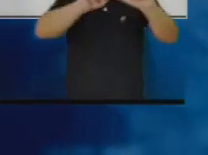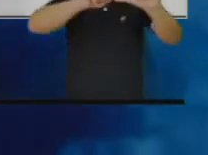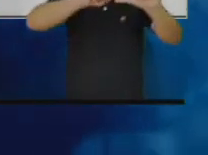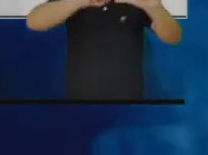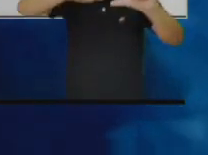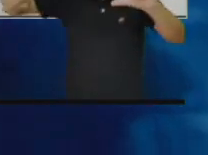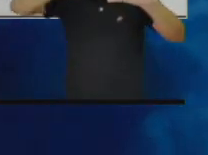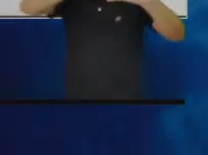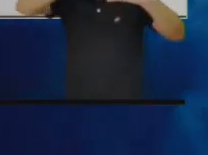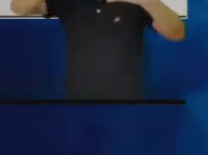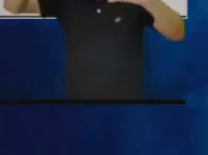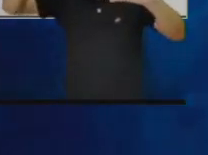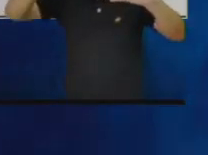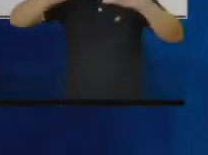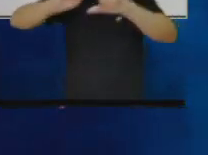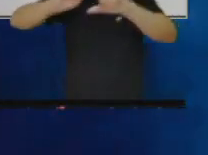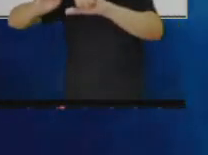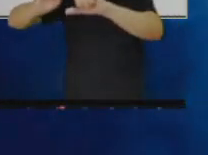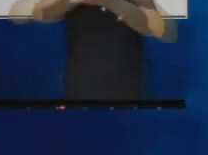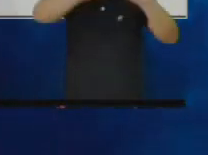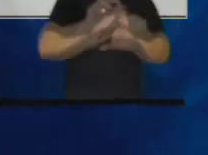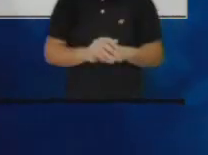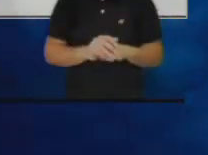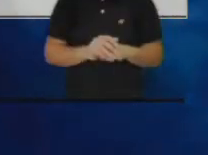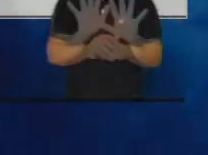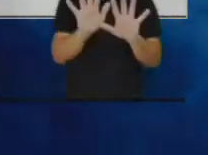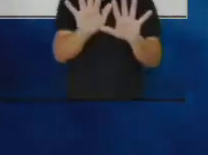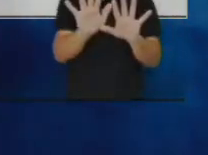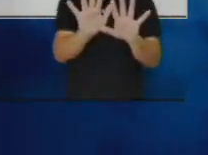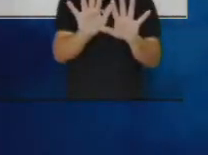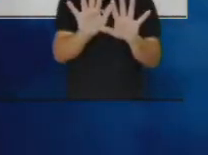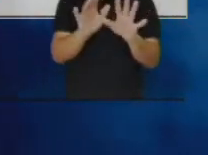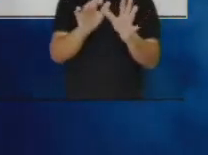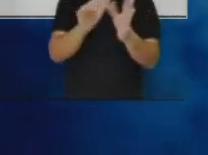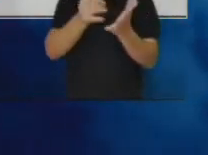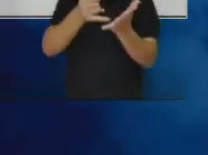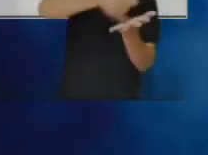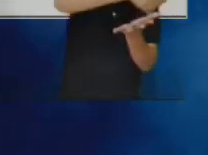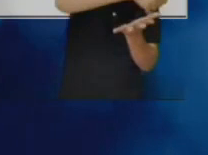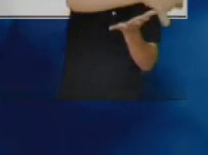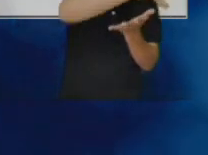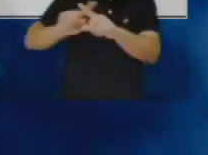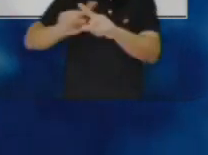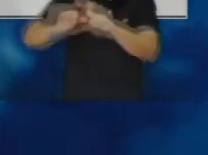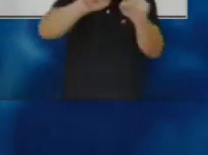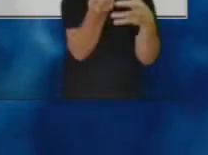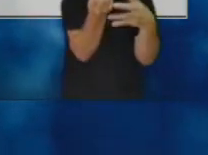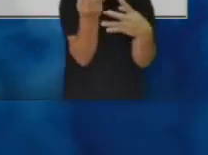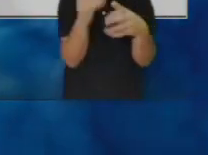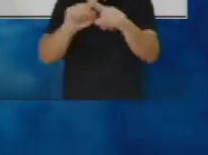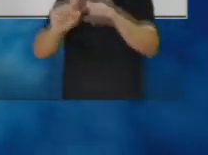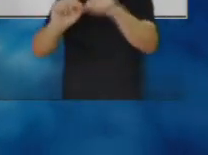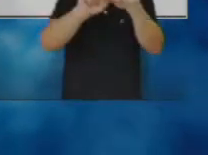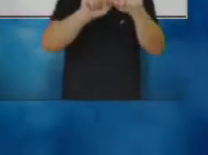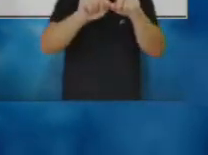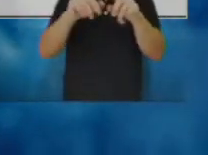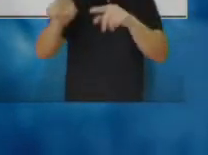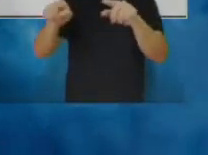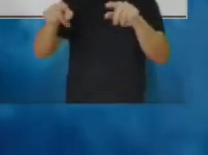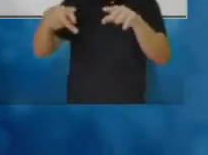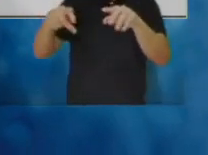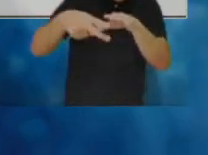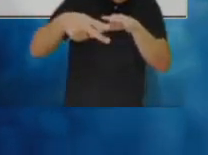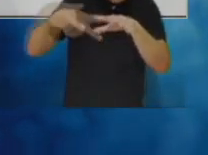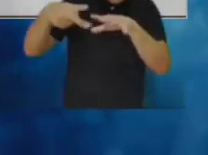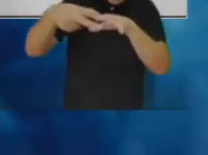todo esto presenta un problema de interferencias, y las interferencias pueden ocurrir cuando se